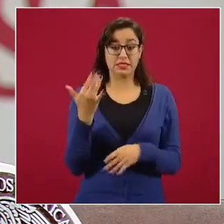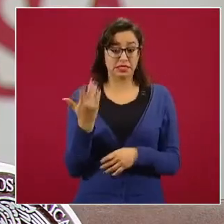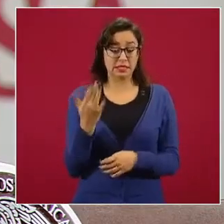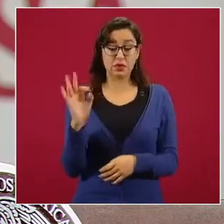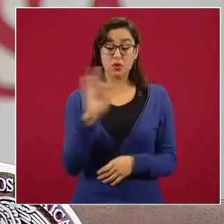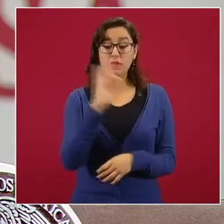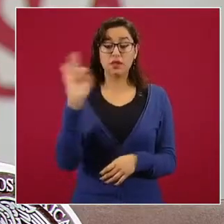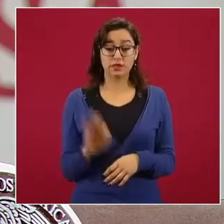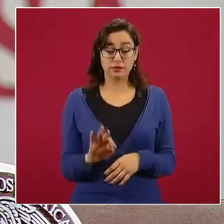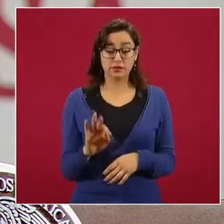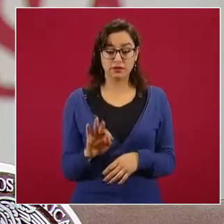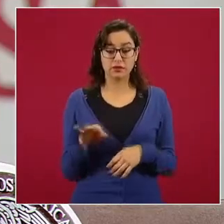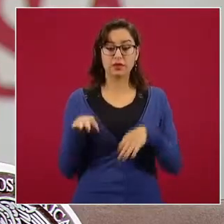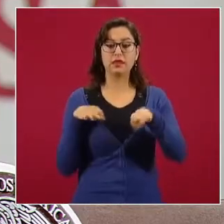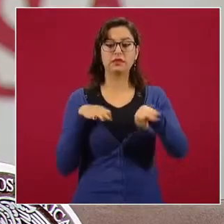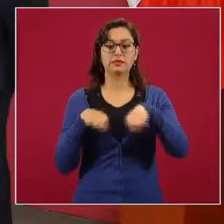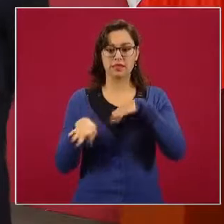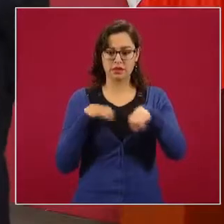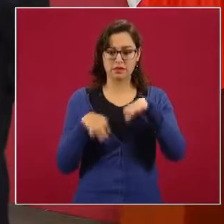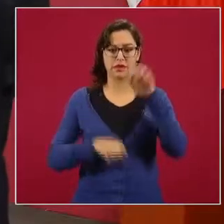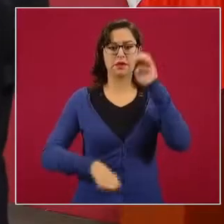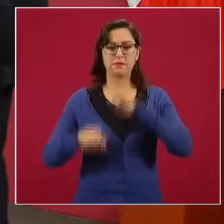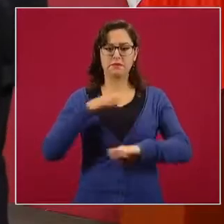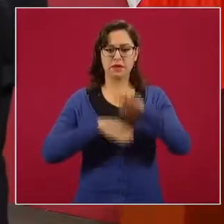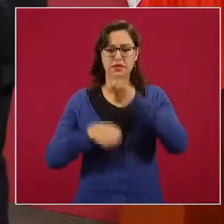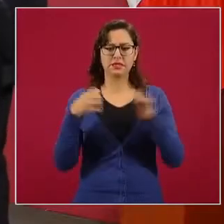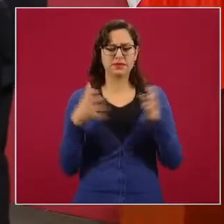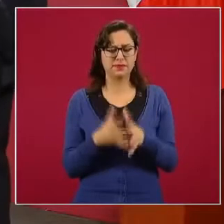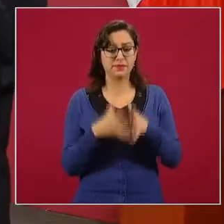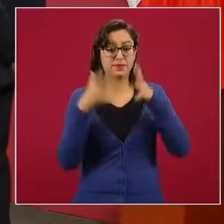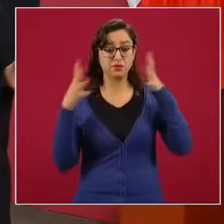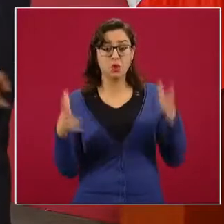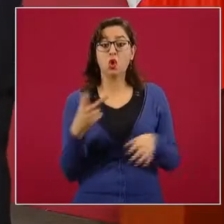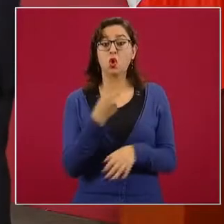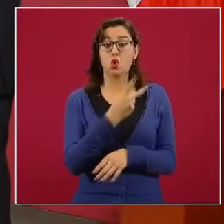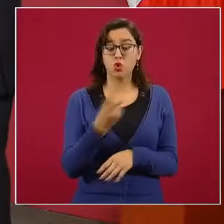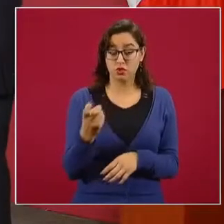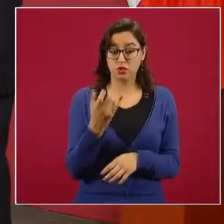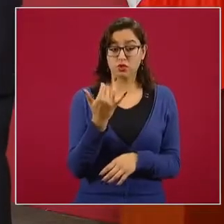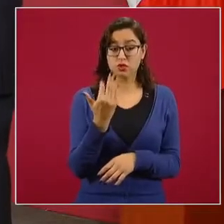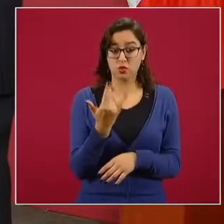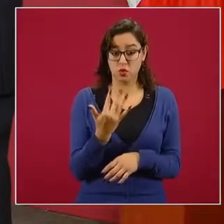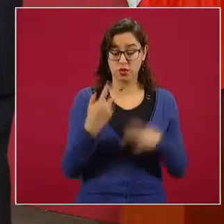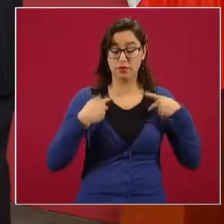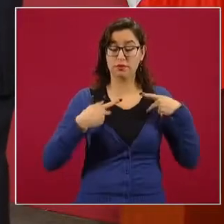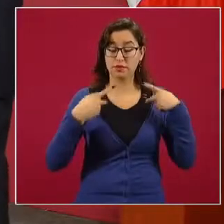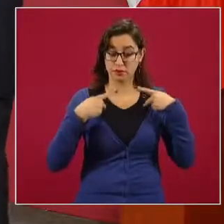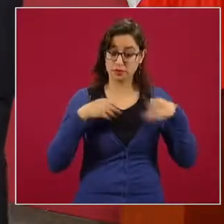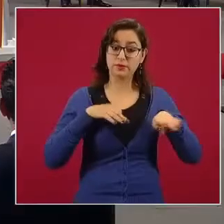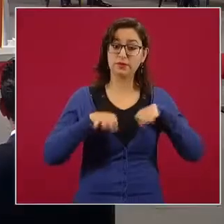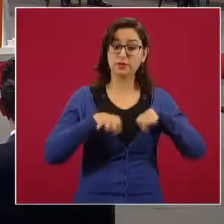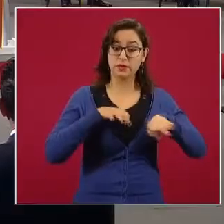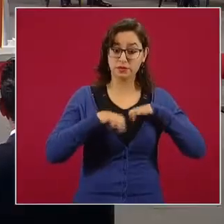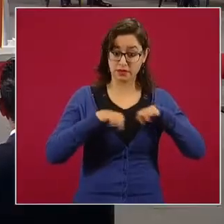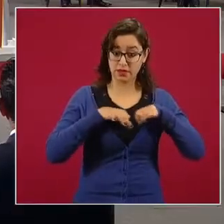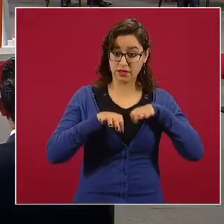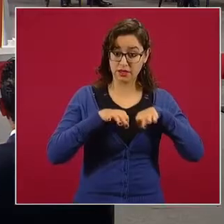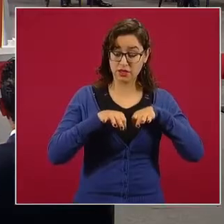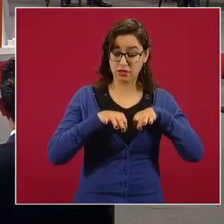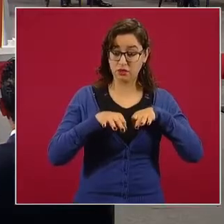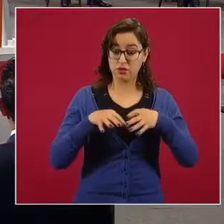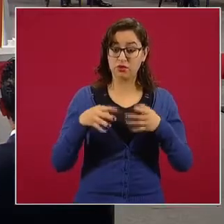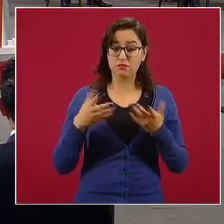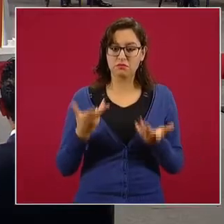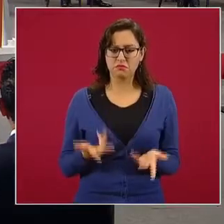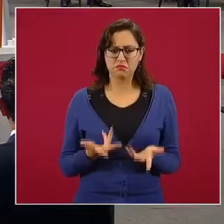subcontratado labora en empresas grandes de más de 250 trabajadores y que se encuentran